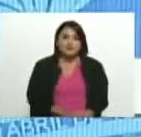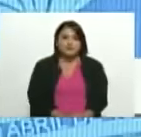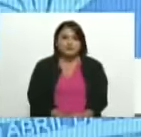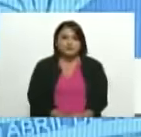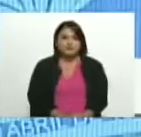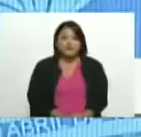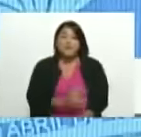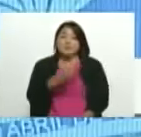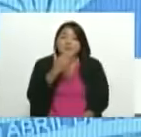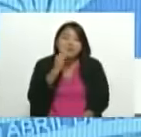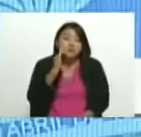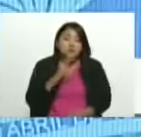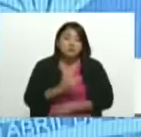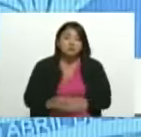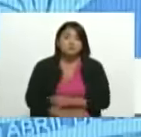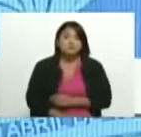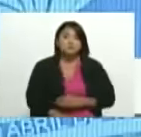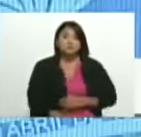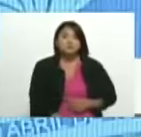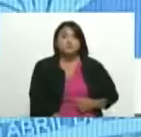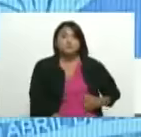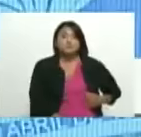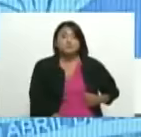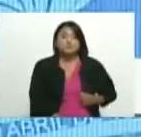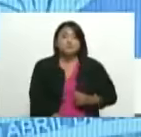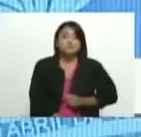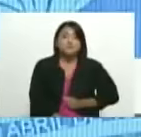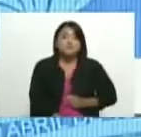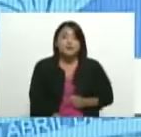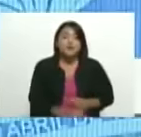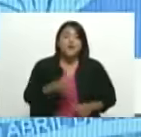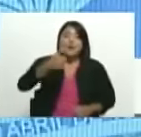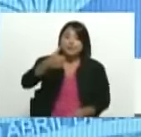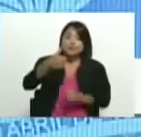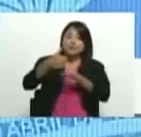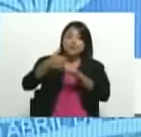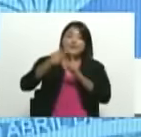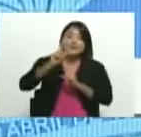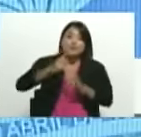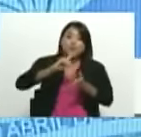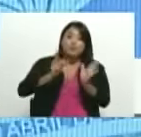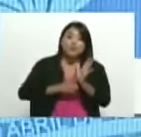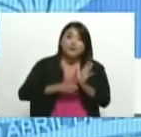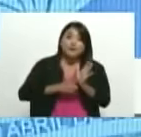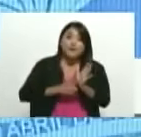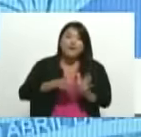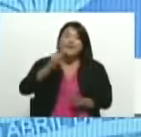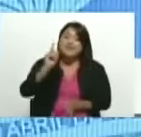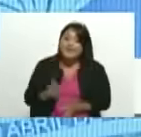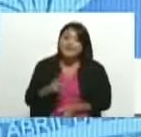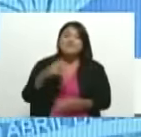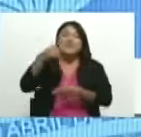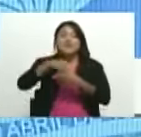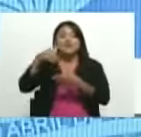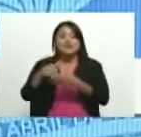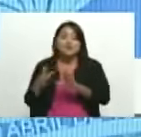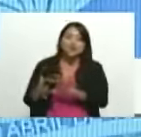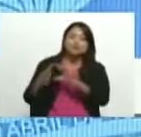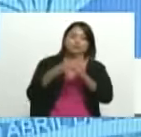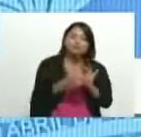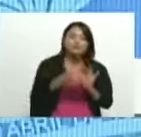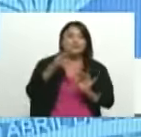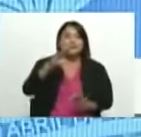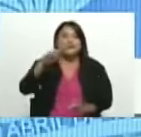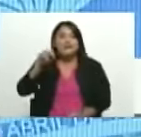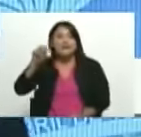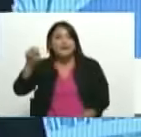Si la plataforma unitaria quería cumplir este acuerdo, tenía que hacer esas elecciones con el Consejo Nacional Electoral, que